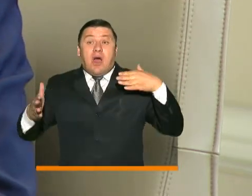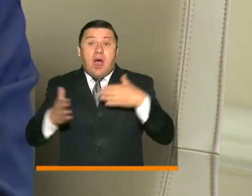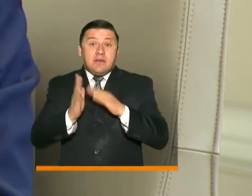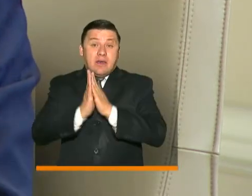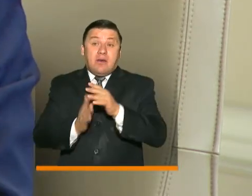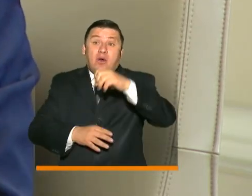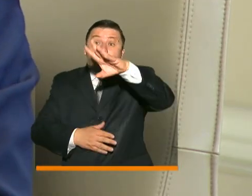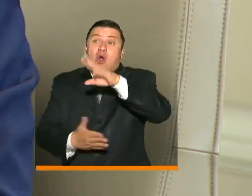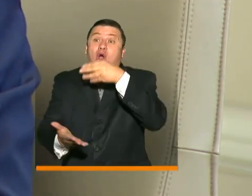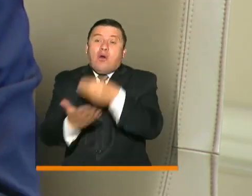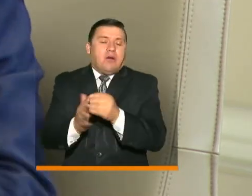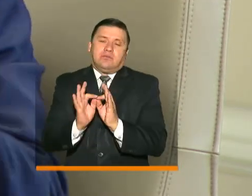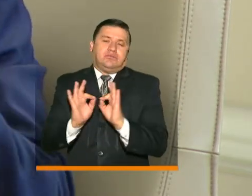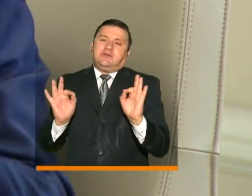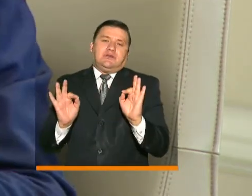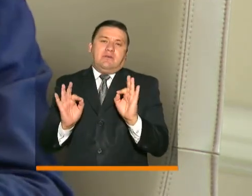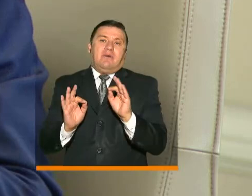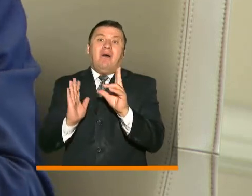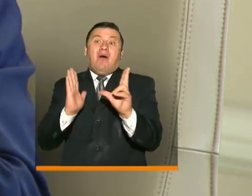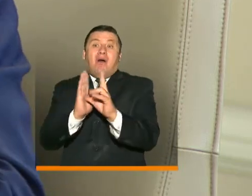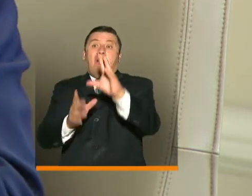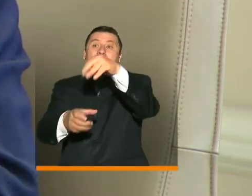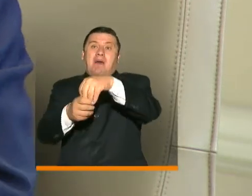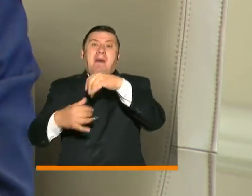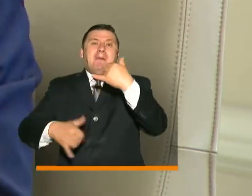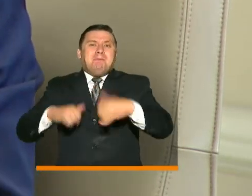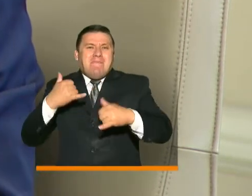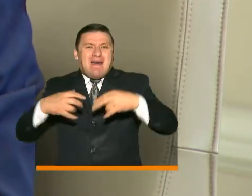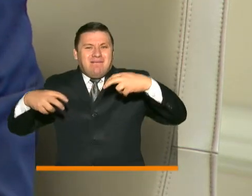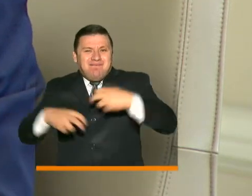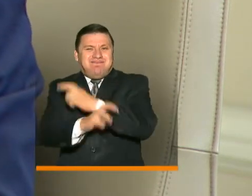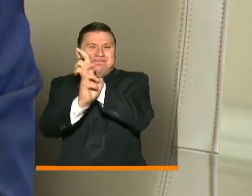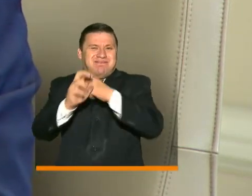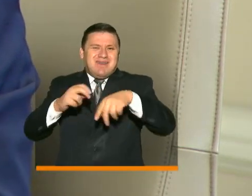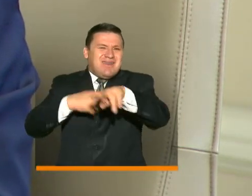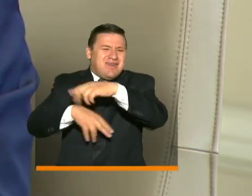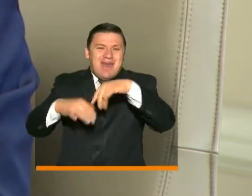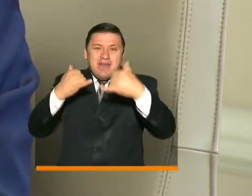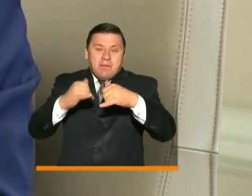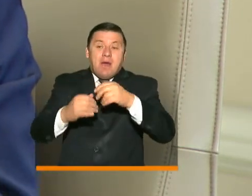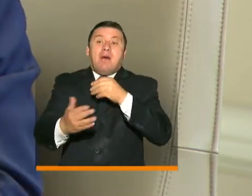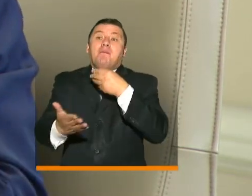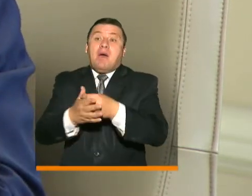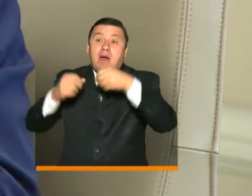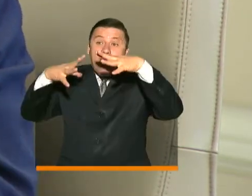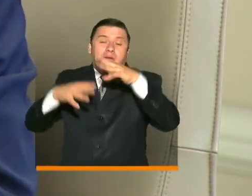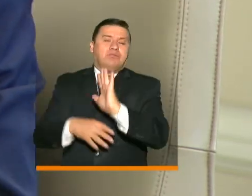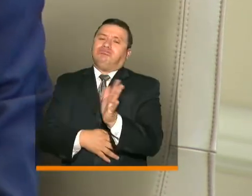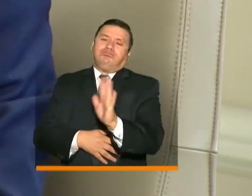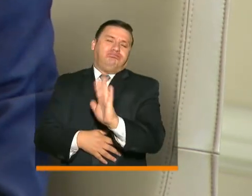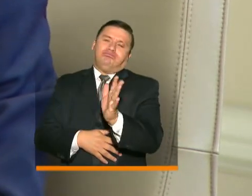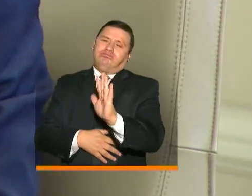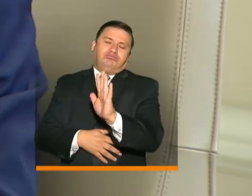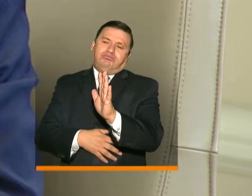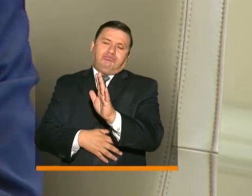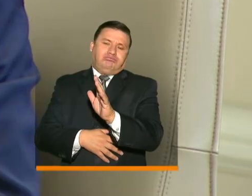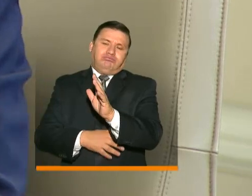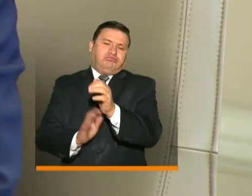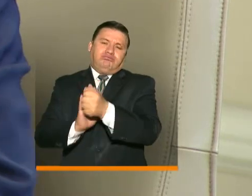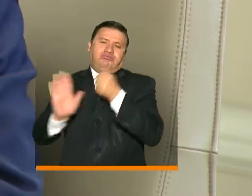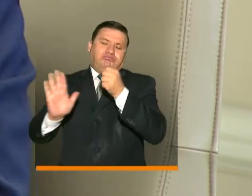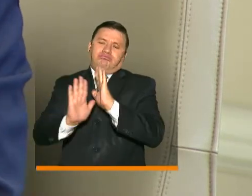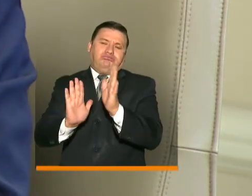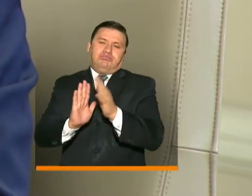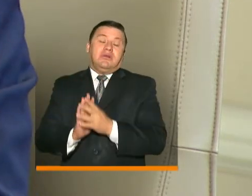este año en los temas de alojamientos y parques temáticos y de recreación. De la misma manera, presidente, la eliminación